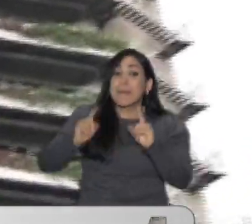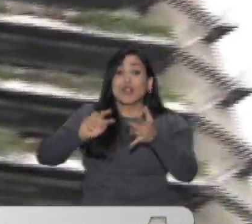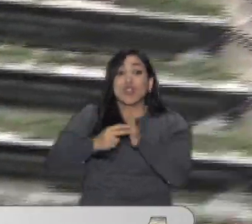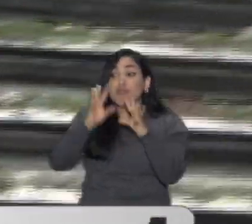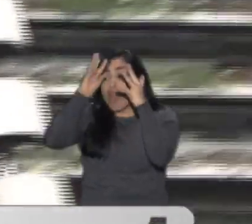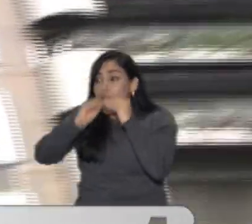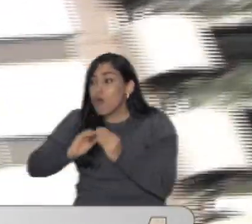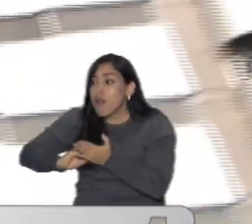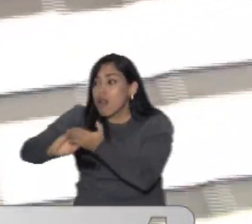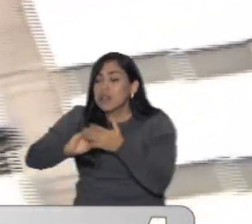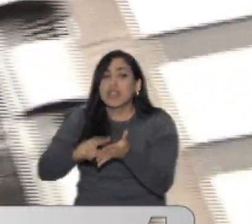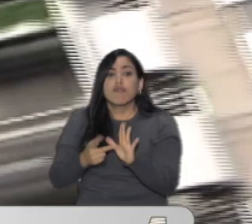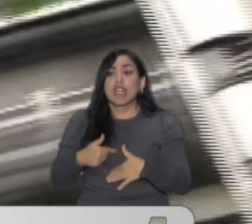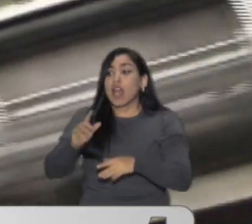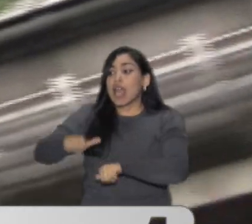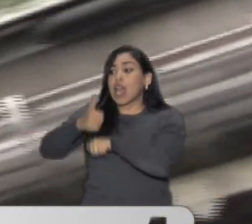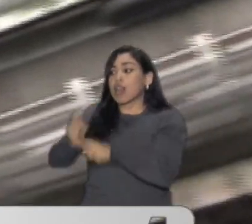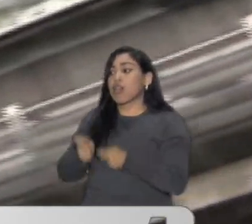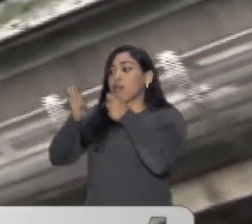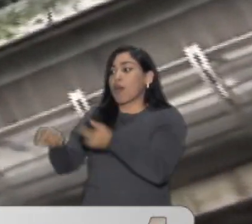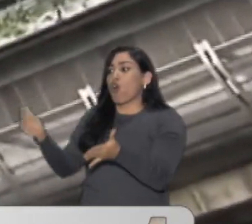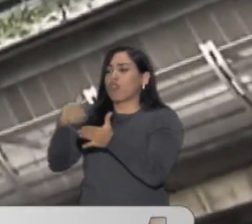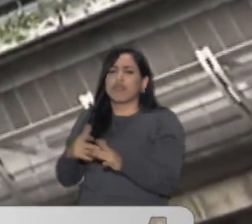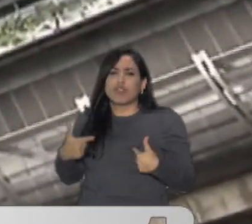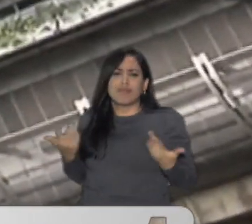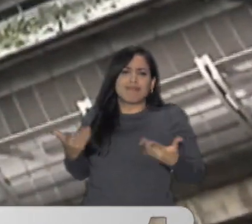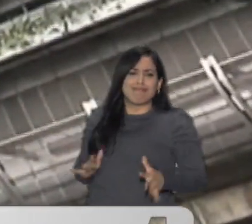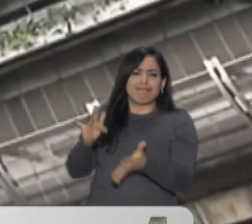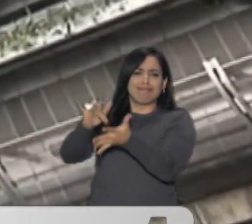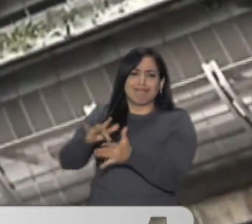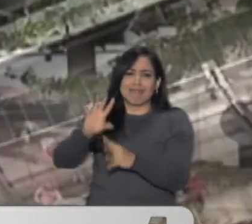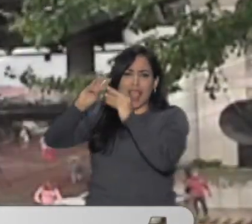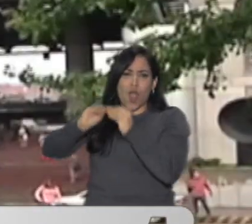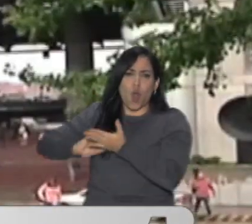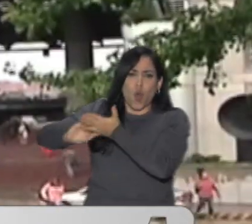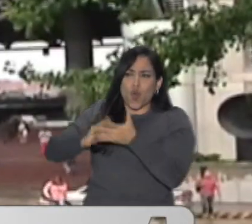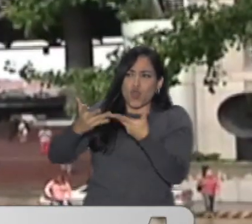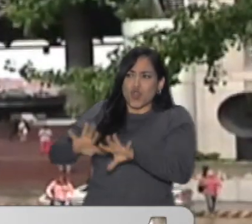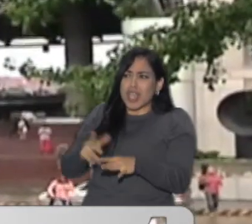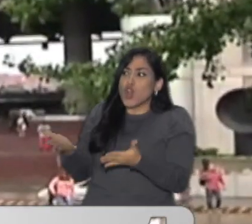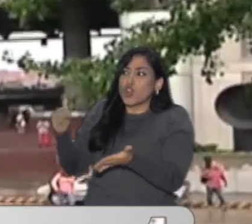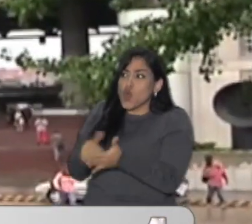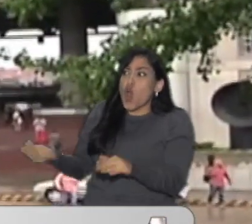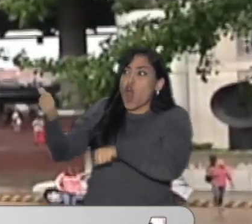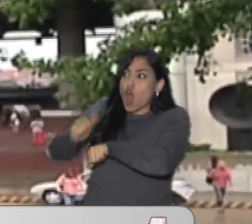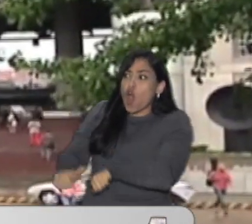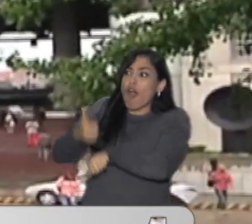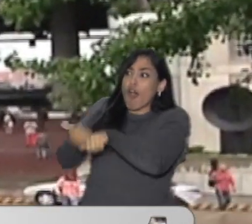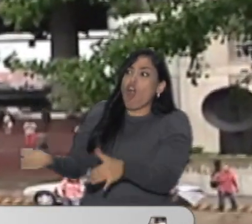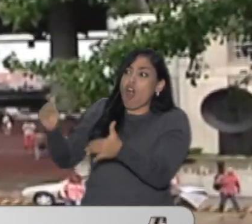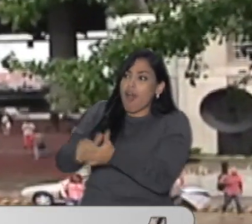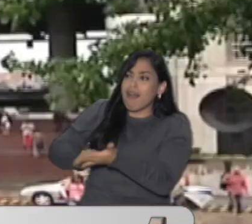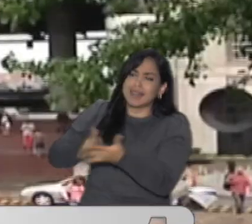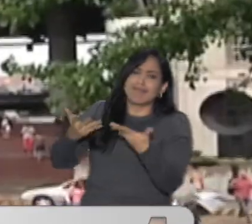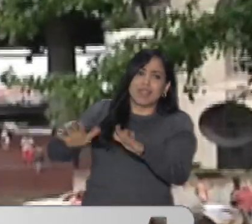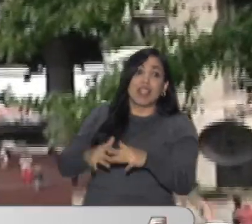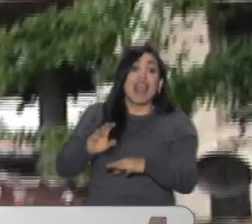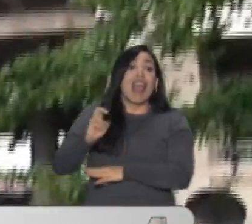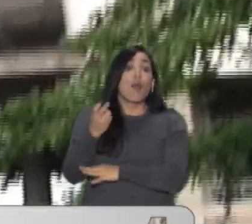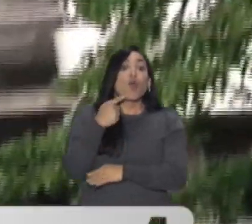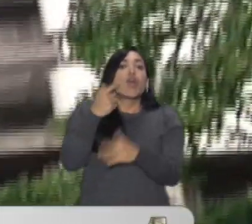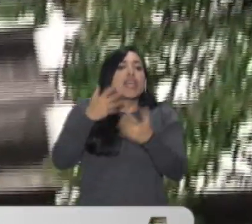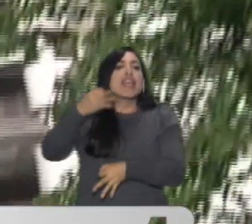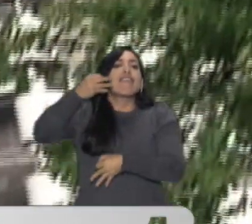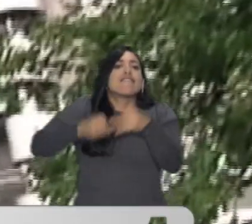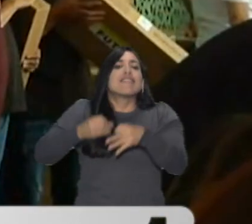que quiere él es que lo vuelvan al cargo. Entonces yo decidí no ir para no conciliar, porque no vamos a conciliar eso. Mandé al abogado, pero la fiscal quiere